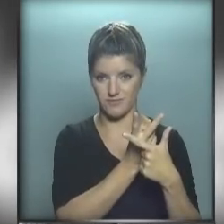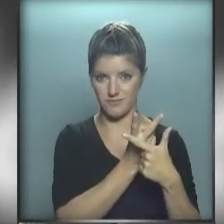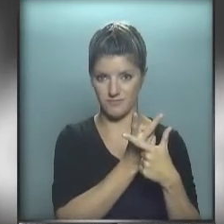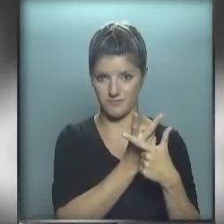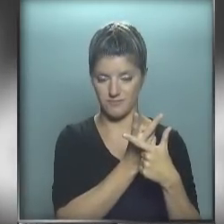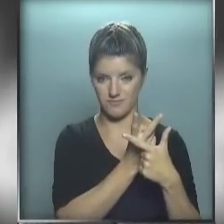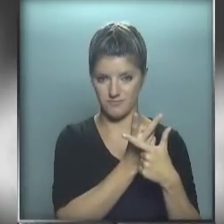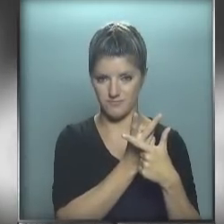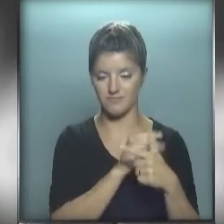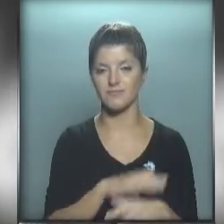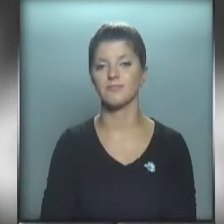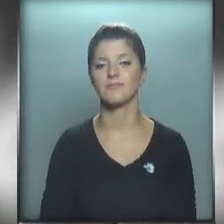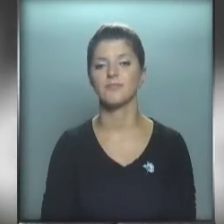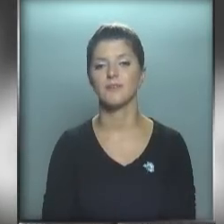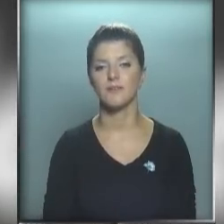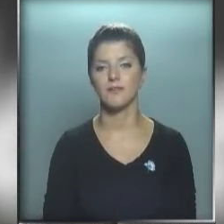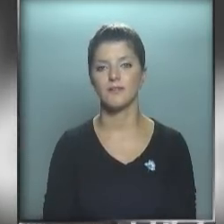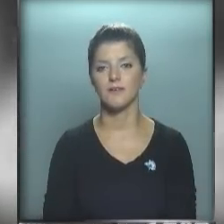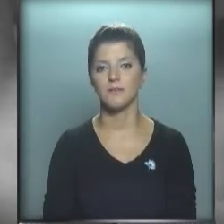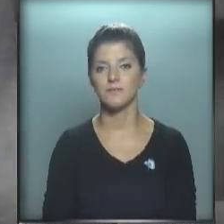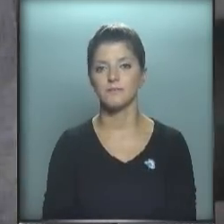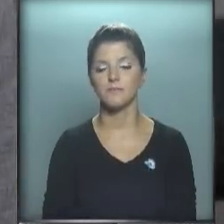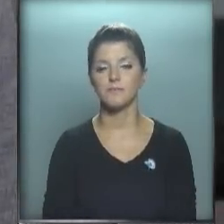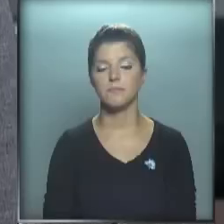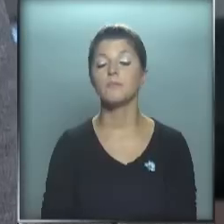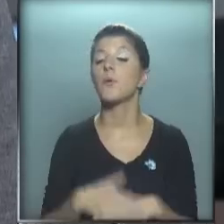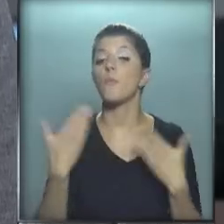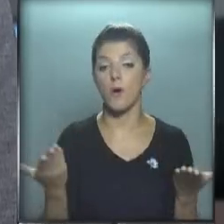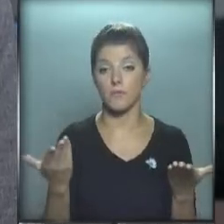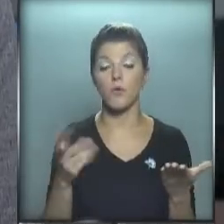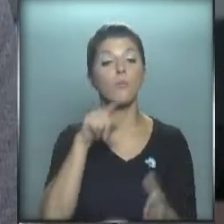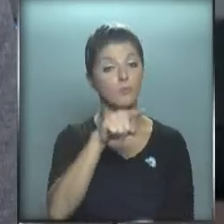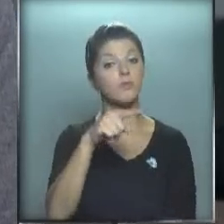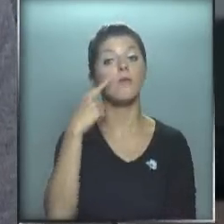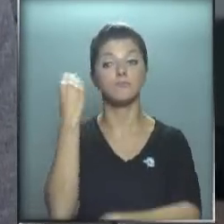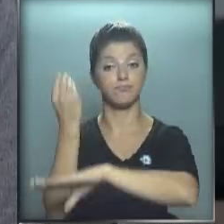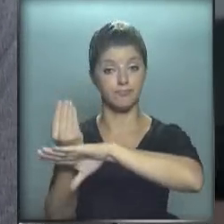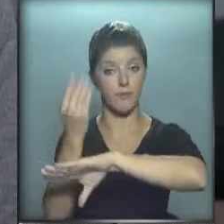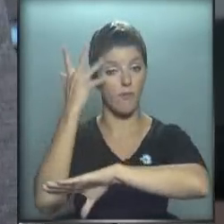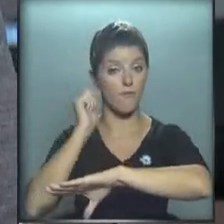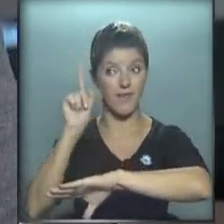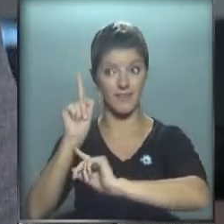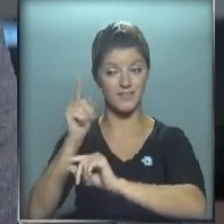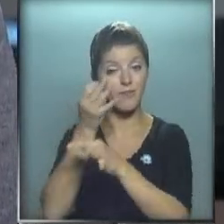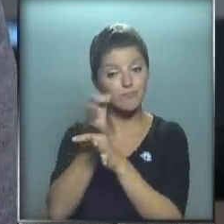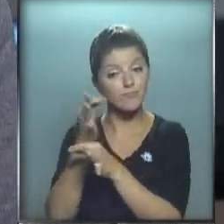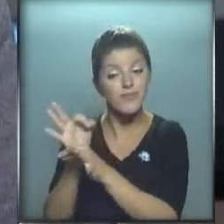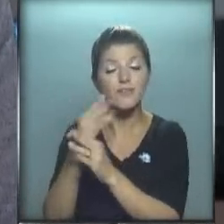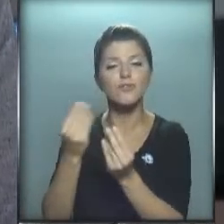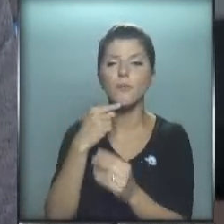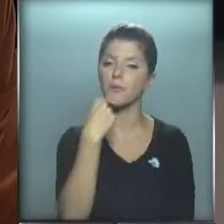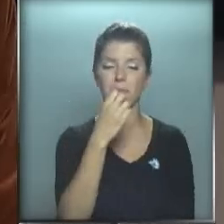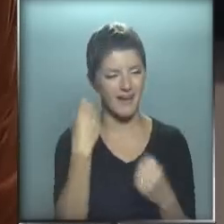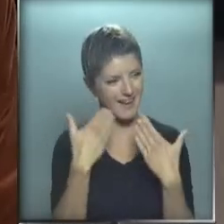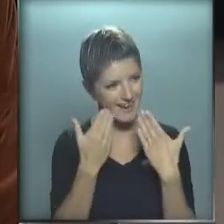narraciones de la Independencia y son los dos de eterna cadencia pero bueno como vive en Francia y enseña en Francia la pregunta entonces dardo Muchas